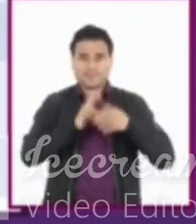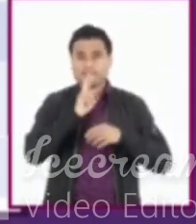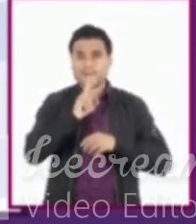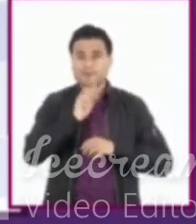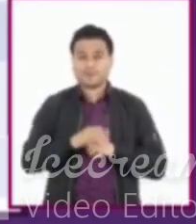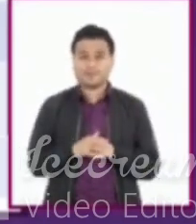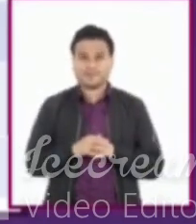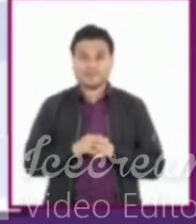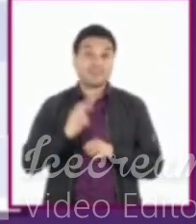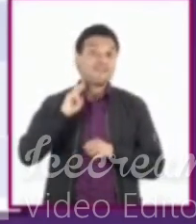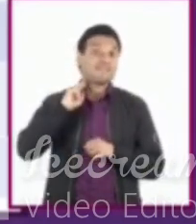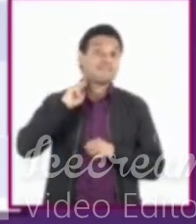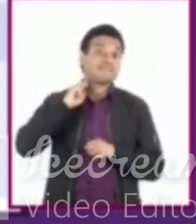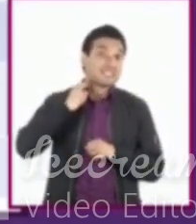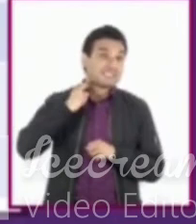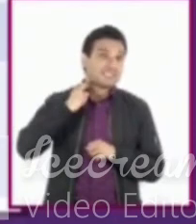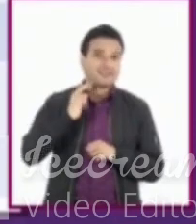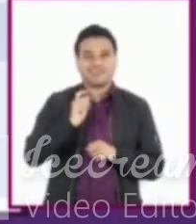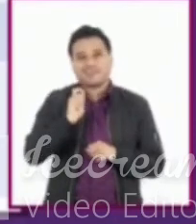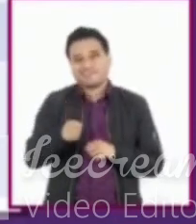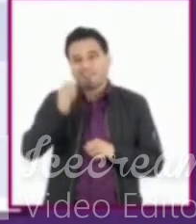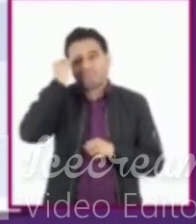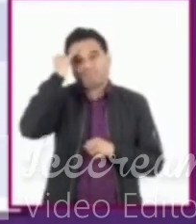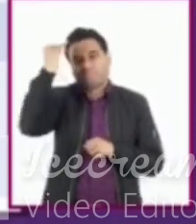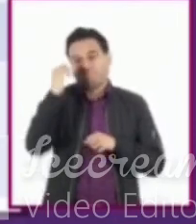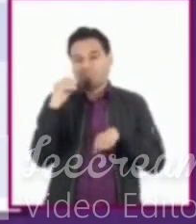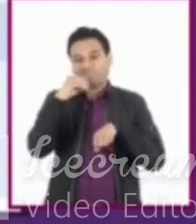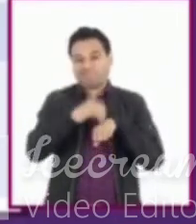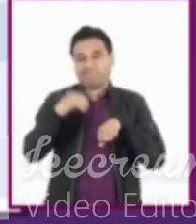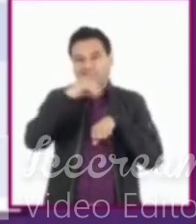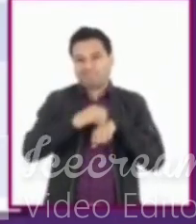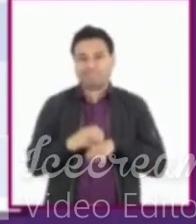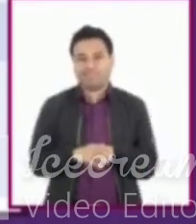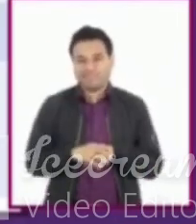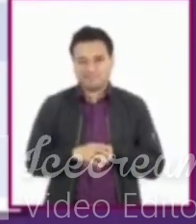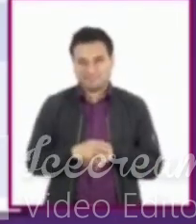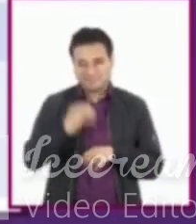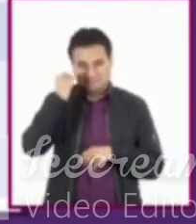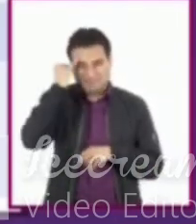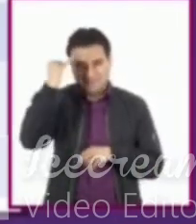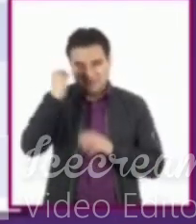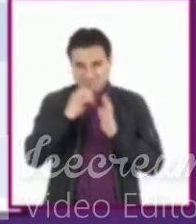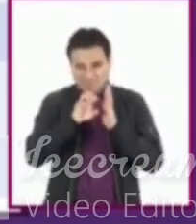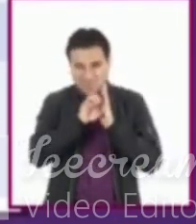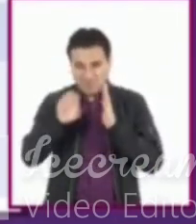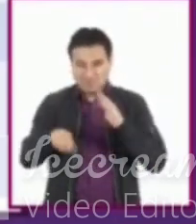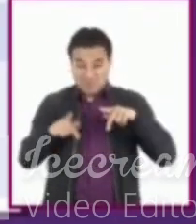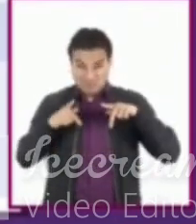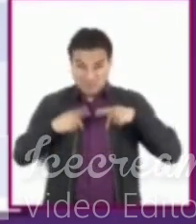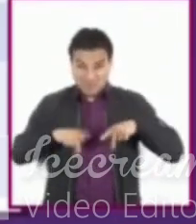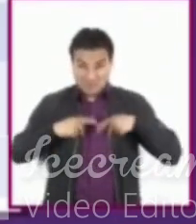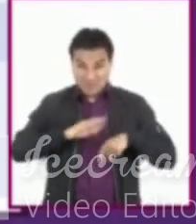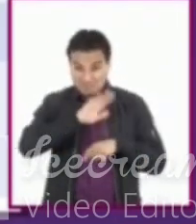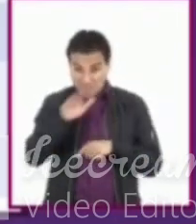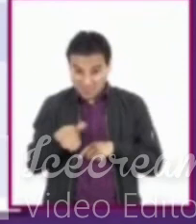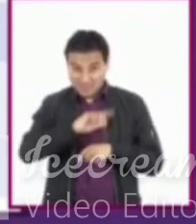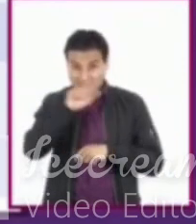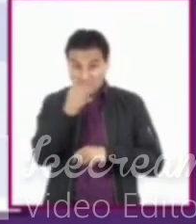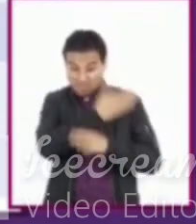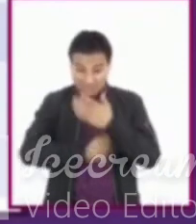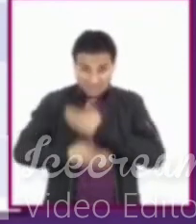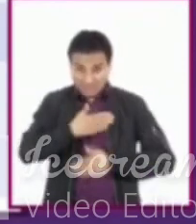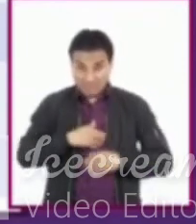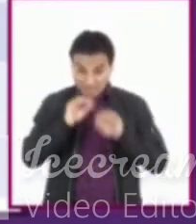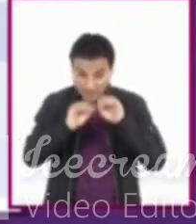en Frankenstein pues estamos hablando de la fantasía, imagínense el que haya vida después de que ya los cadáveres se están aquí uniendo.